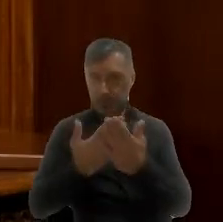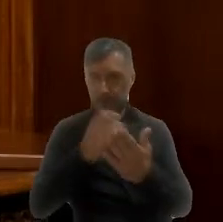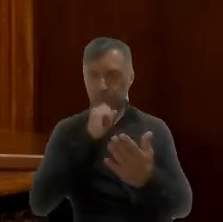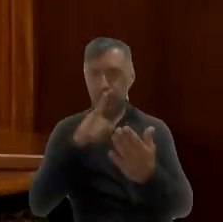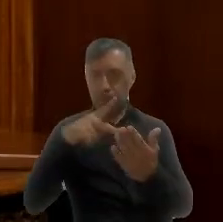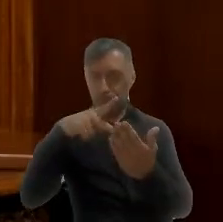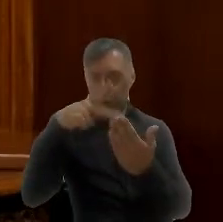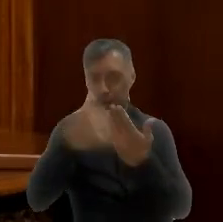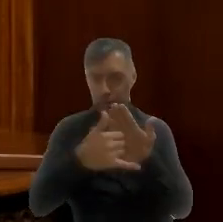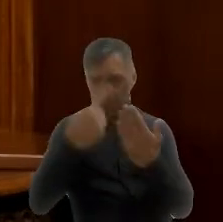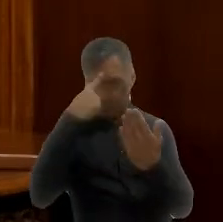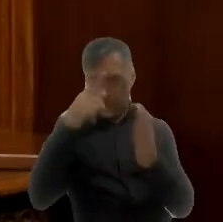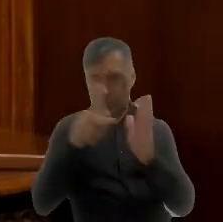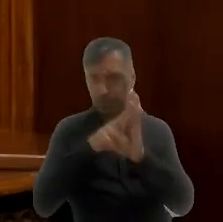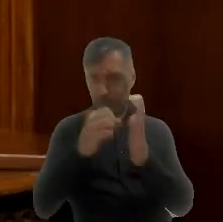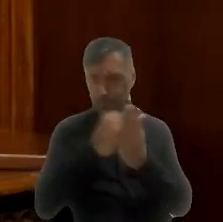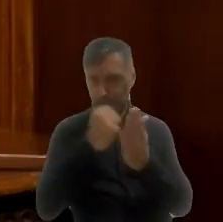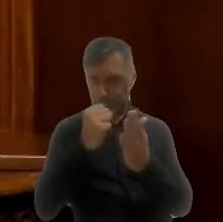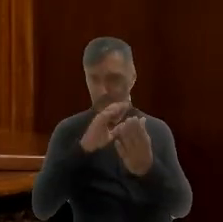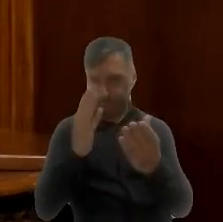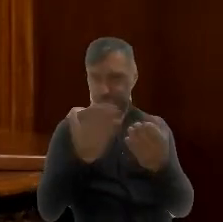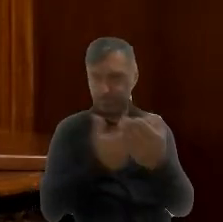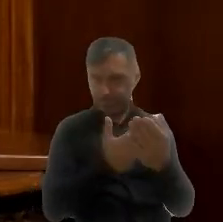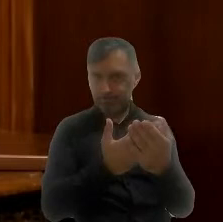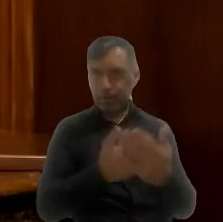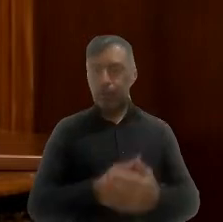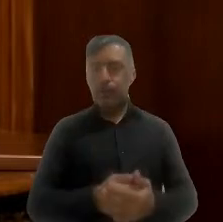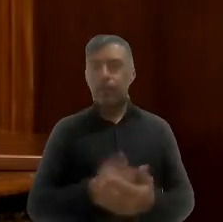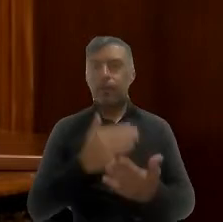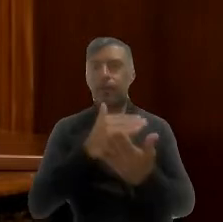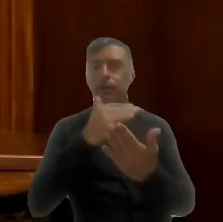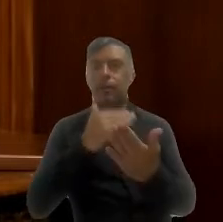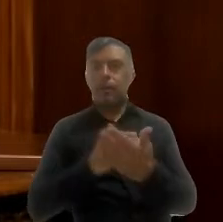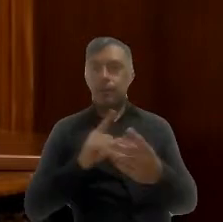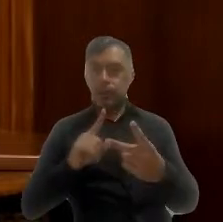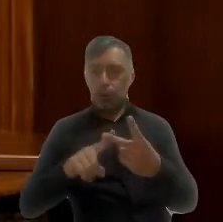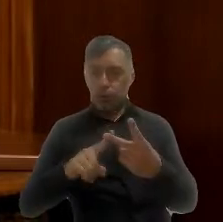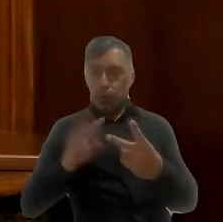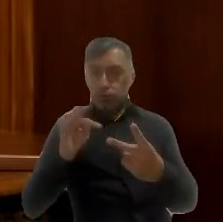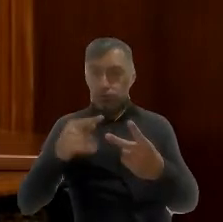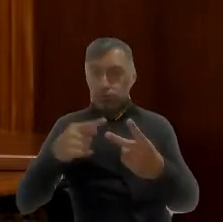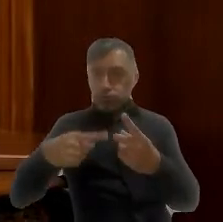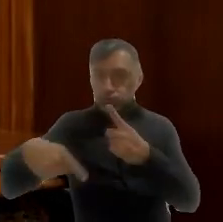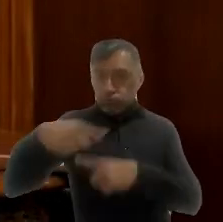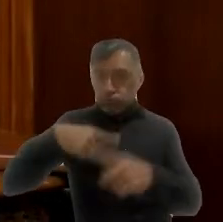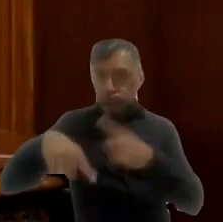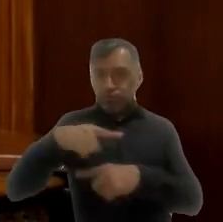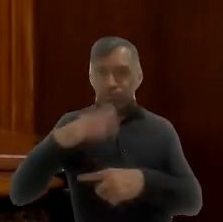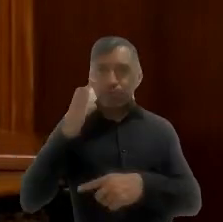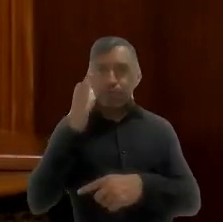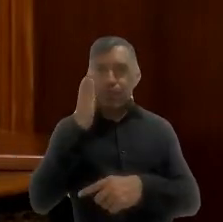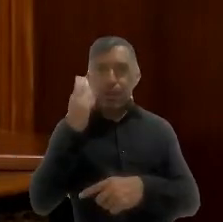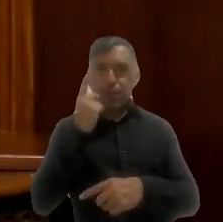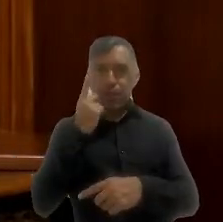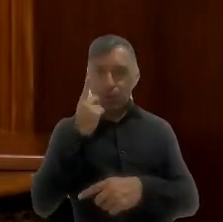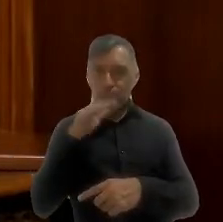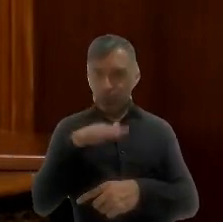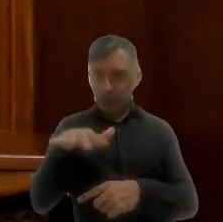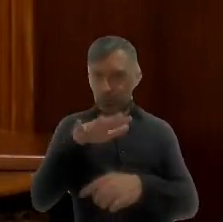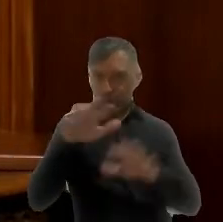adjunta. Segundo, sustanciada su discusión y aprobación por la legislatura en